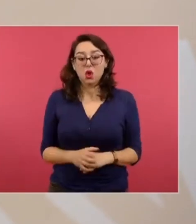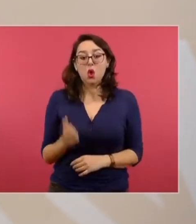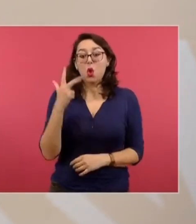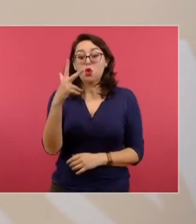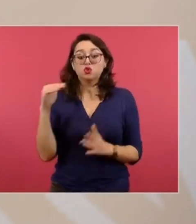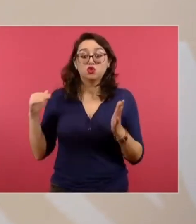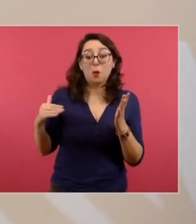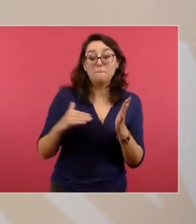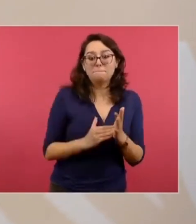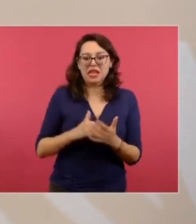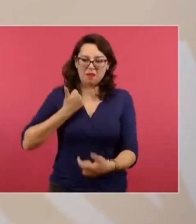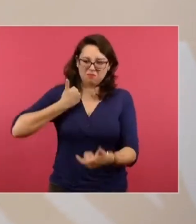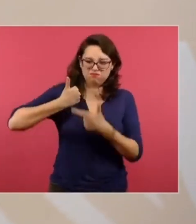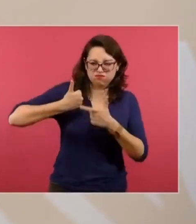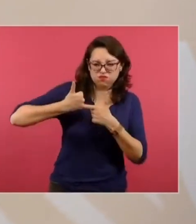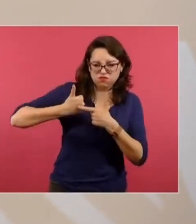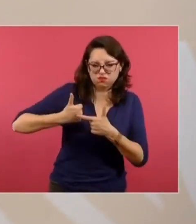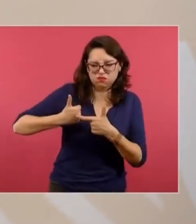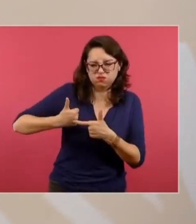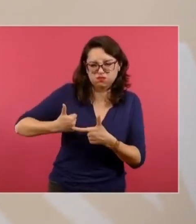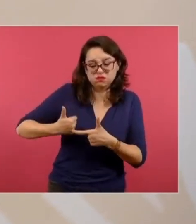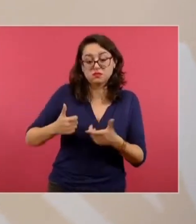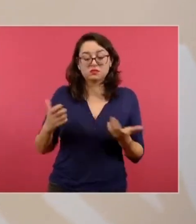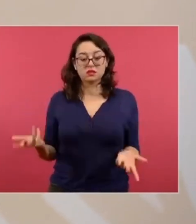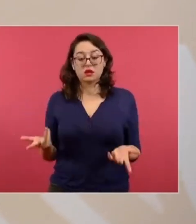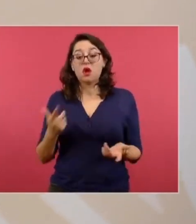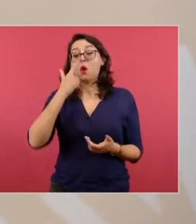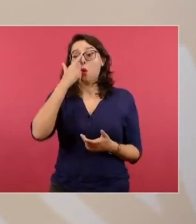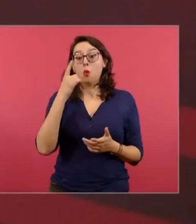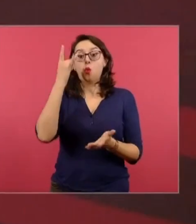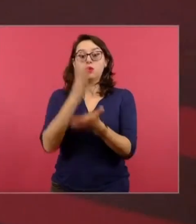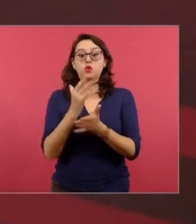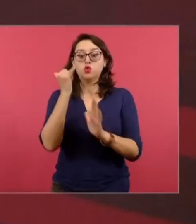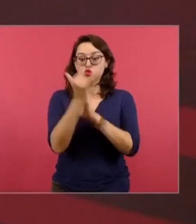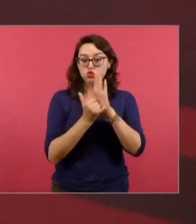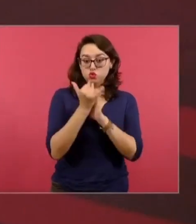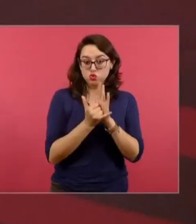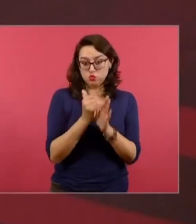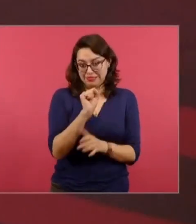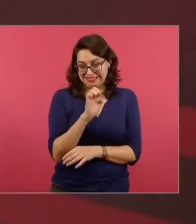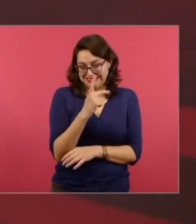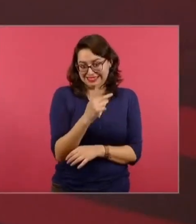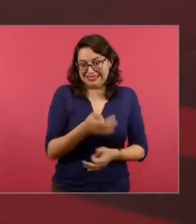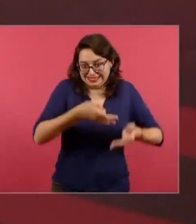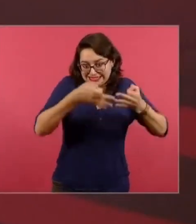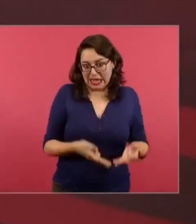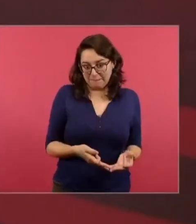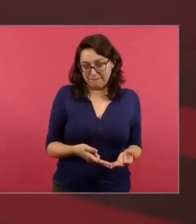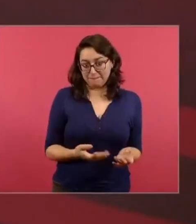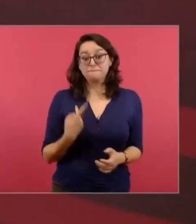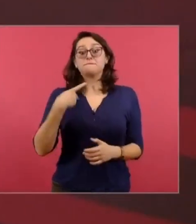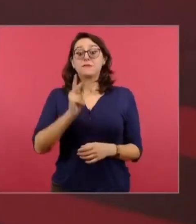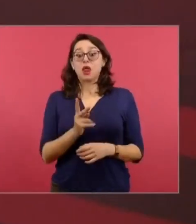8,617 likes que dieron solamente en las redes oficiales, porque hay que decirlo, el magisterio, como si fuera una cuestión